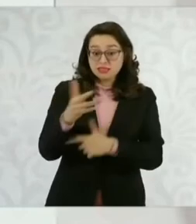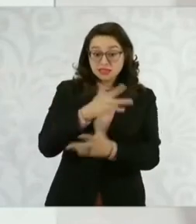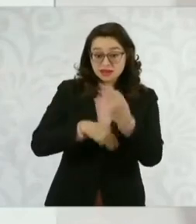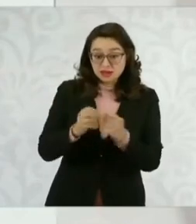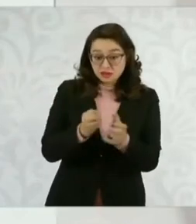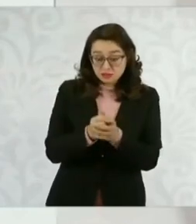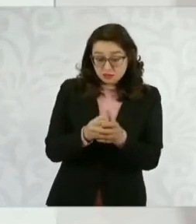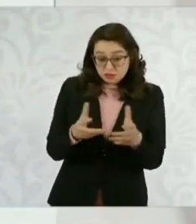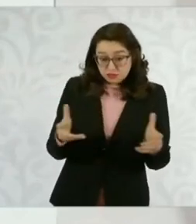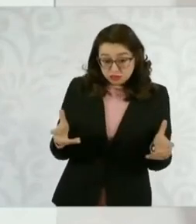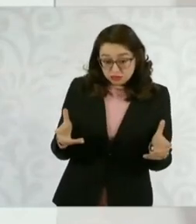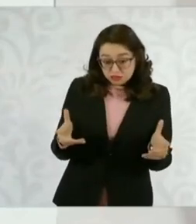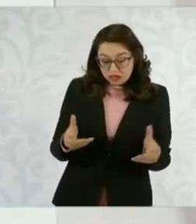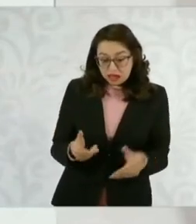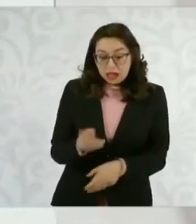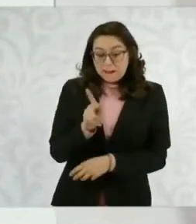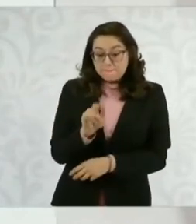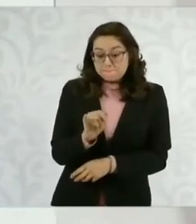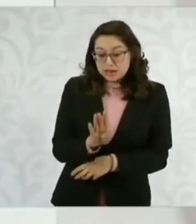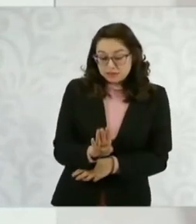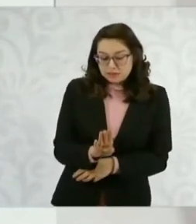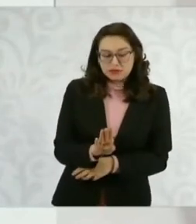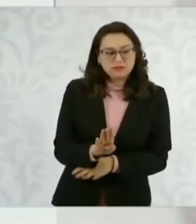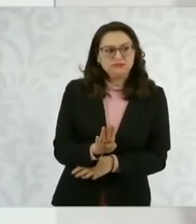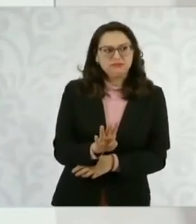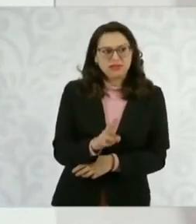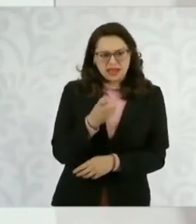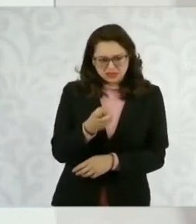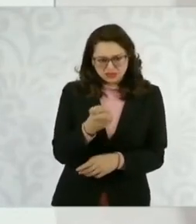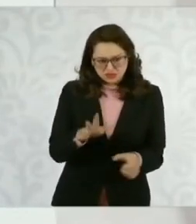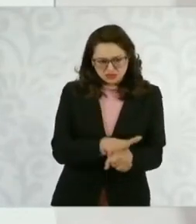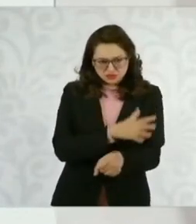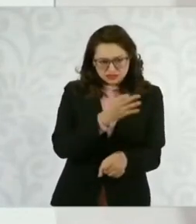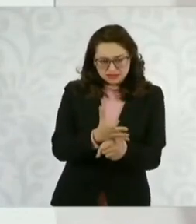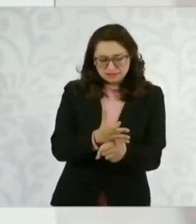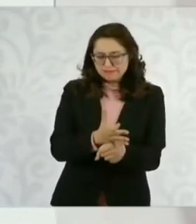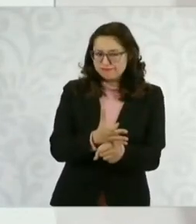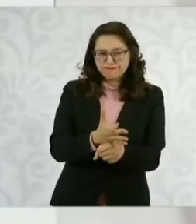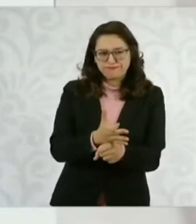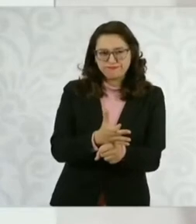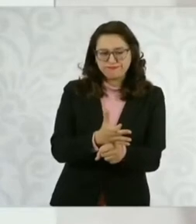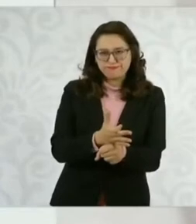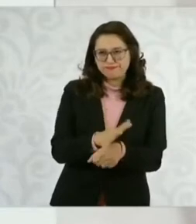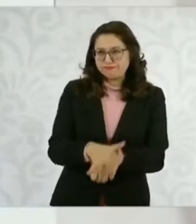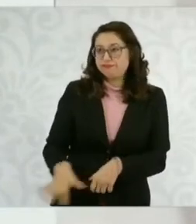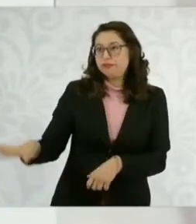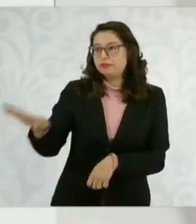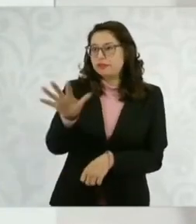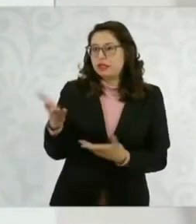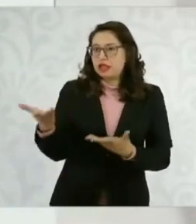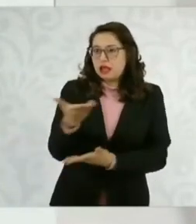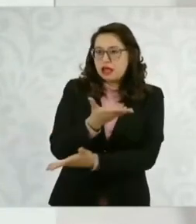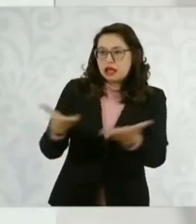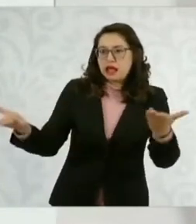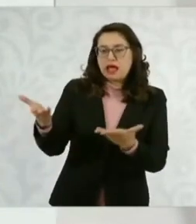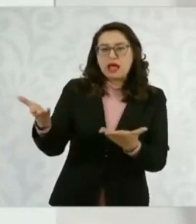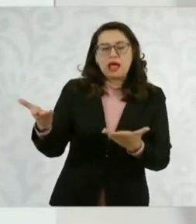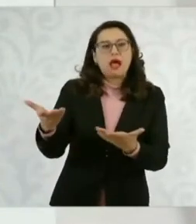cuánto aumenta el Producto Interno Bruto, sino cómo se distribuyen los recursos, cuánto ganan